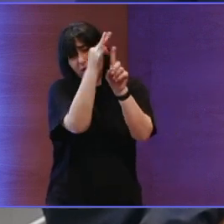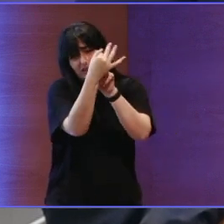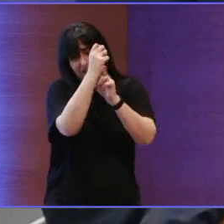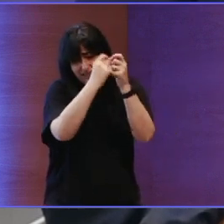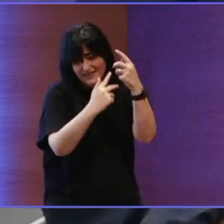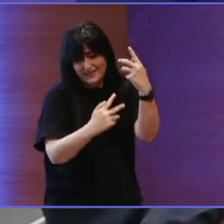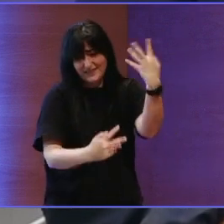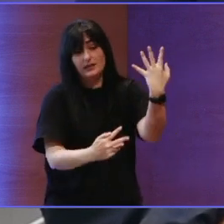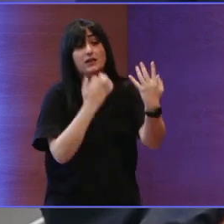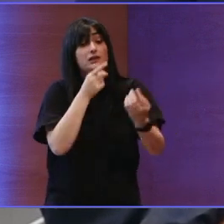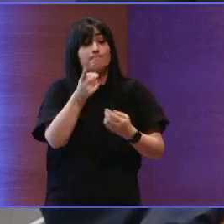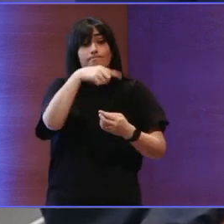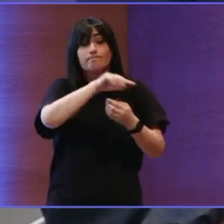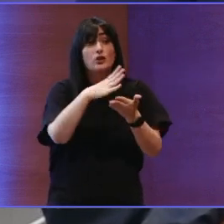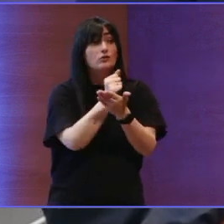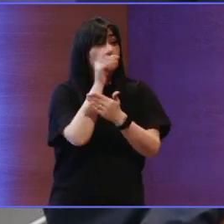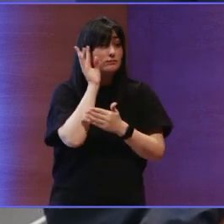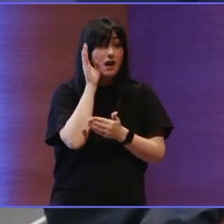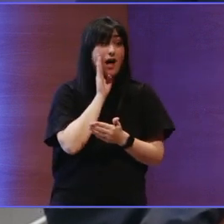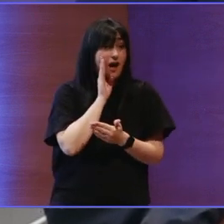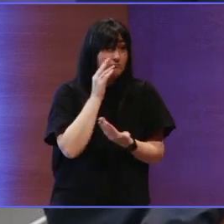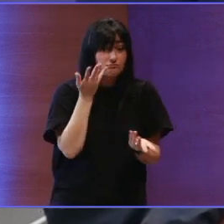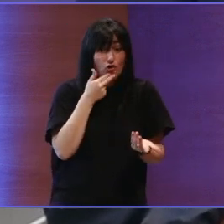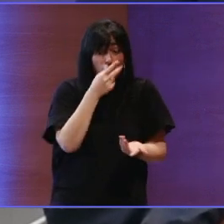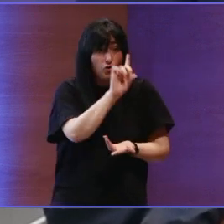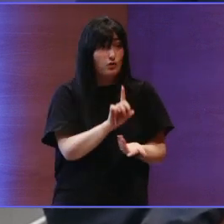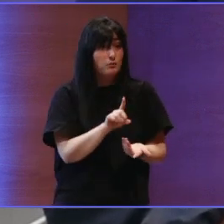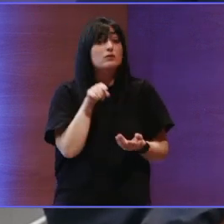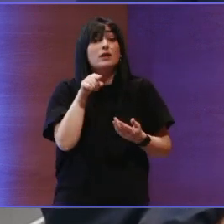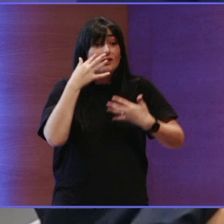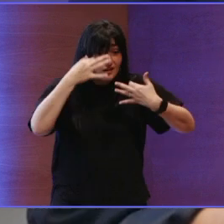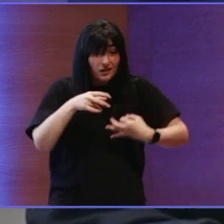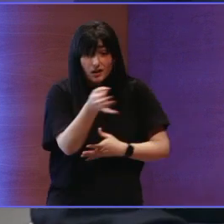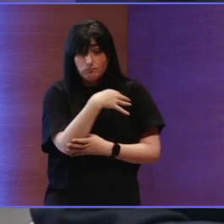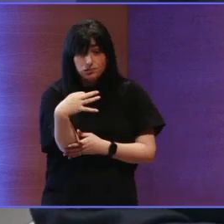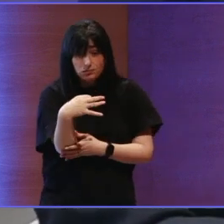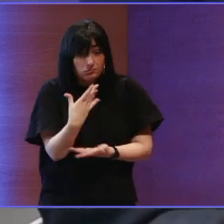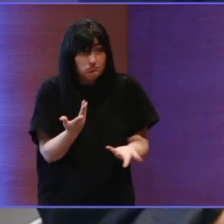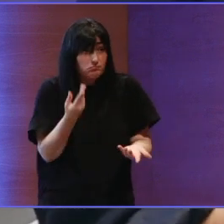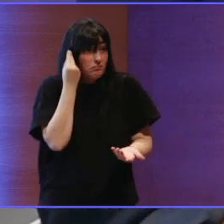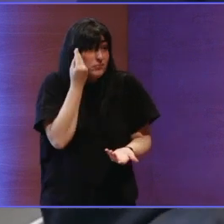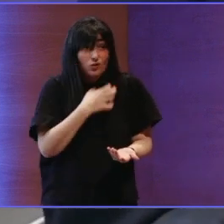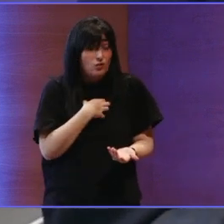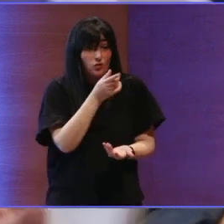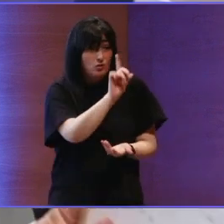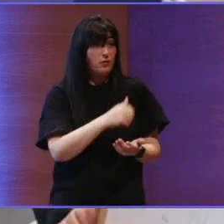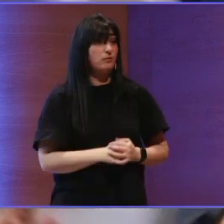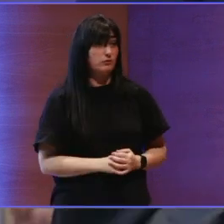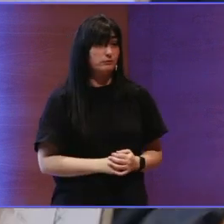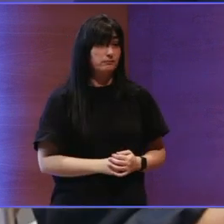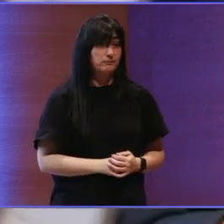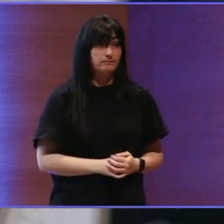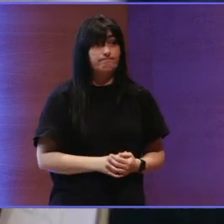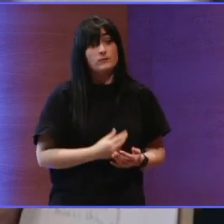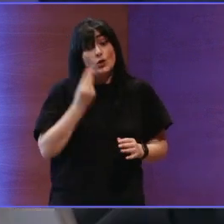aspectos Pues tampoco podemos Pensar mucho en la en la efectividad real de las de las políticas creo que eso es